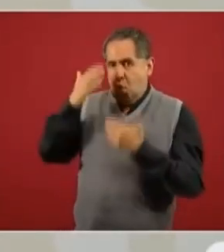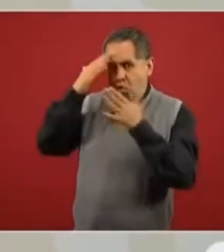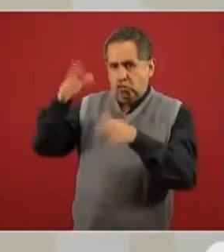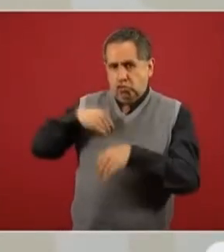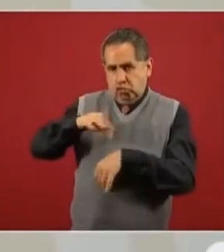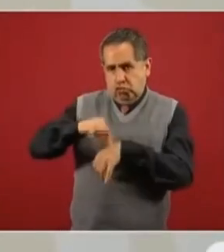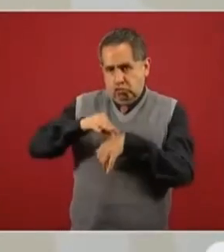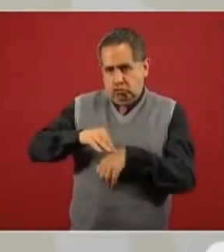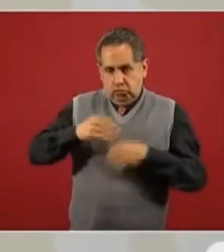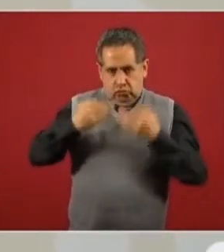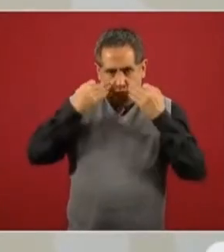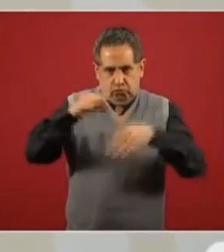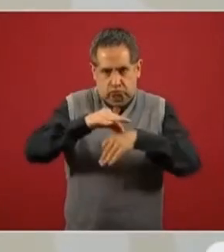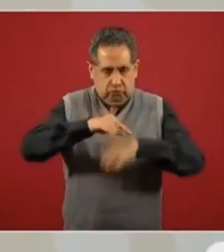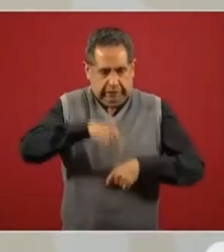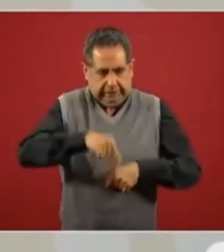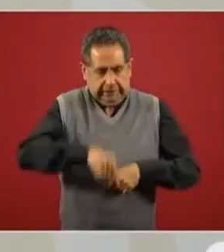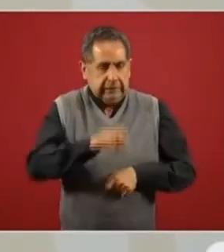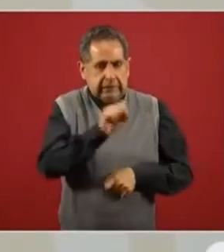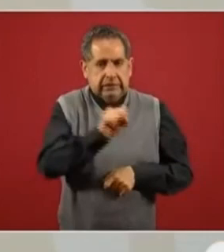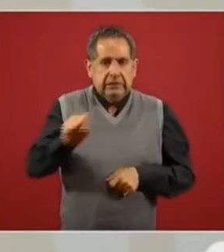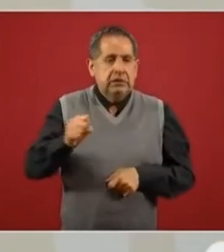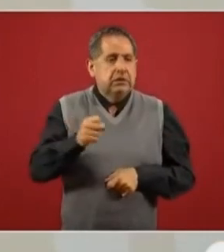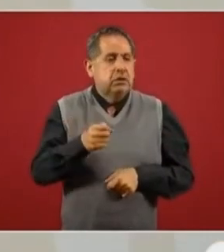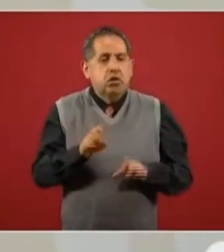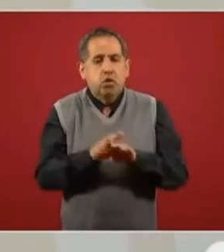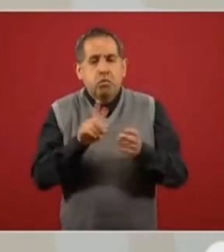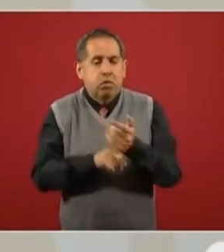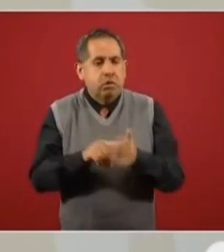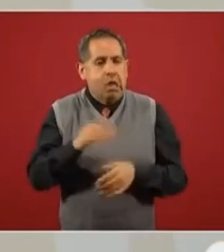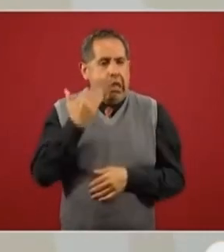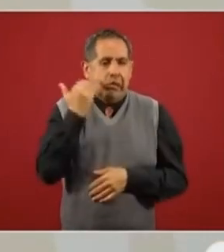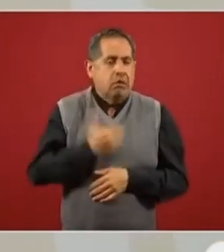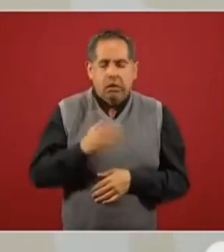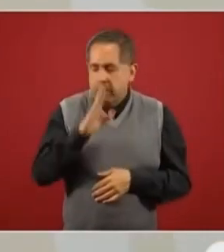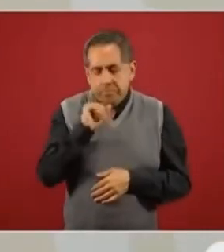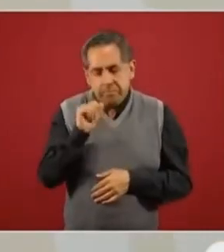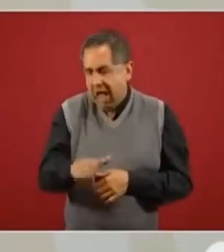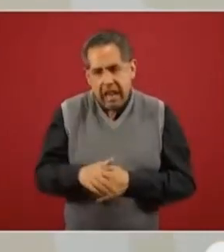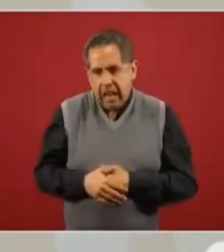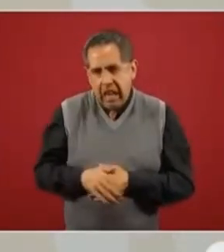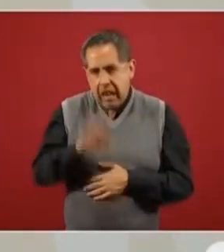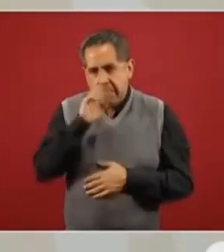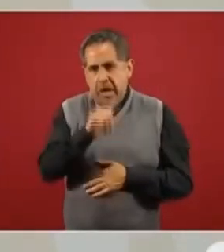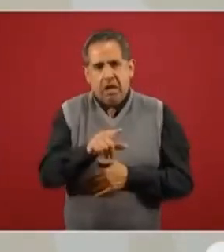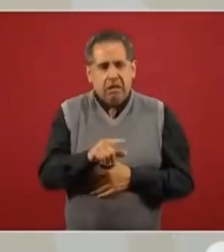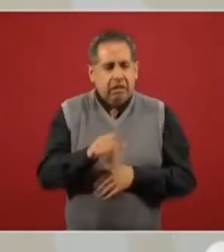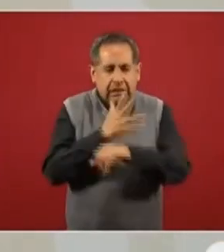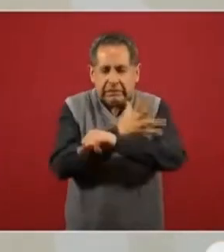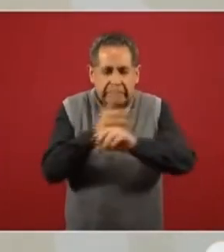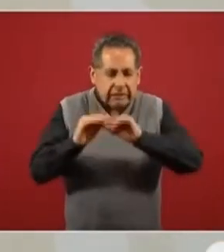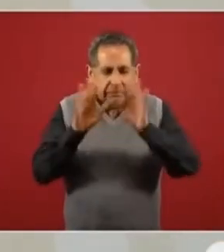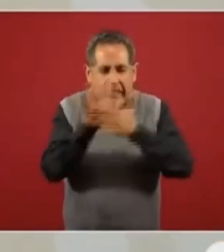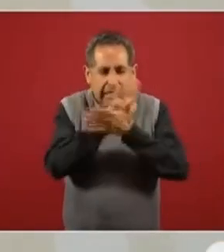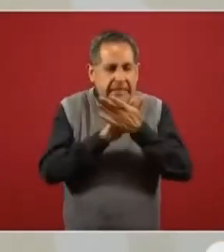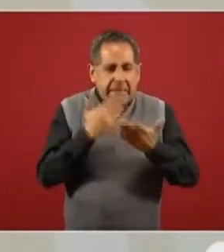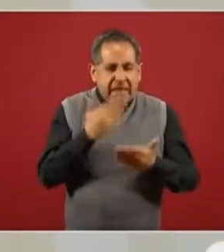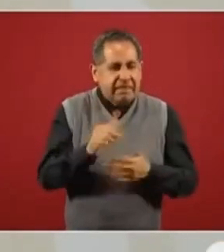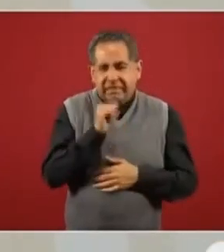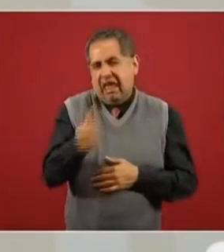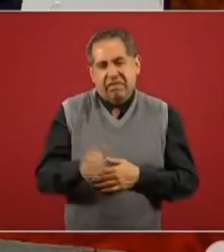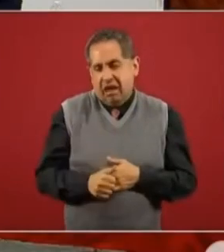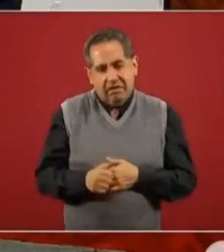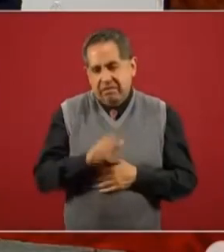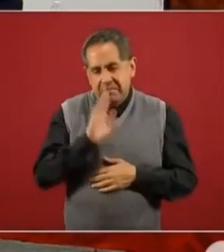otros sectores porque lo desconozco, ha sido deficiente, ha sido poco transparente. La ley